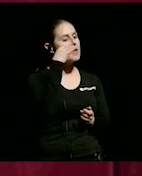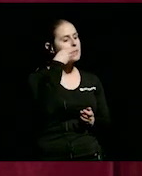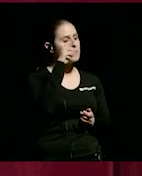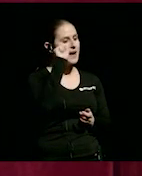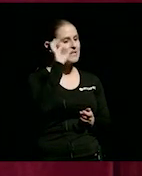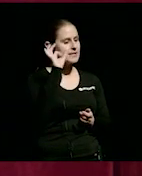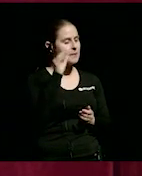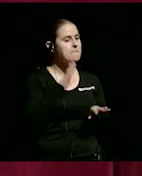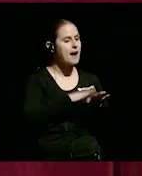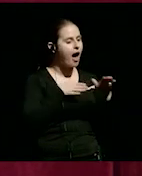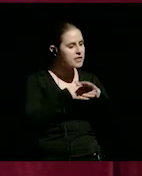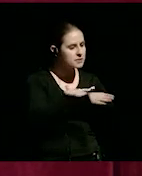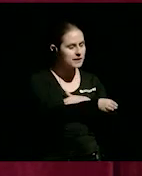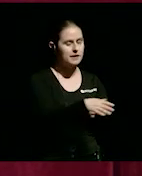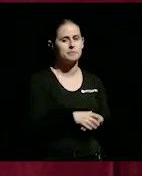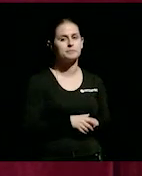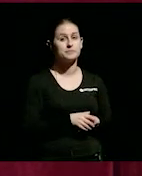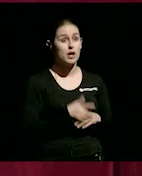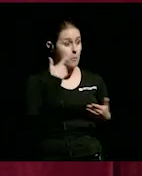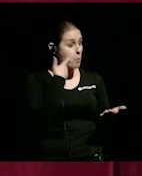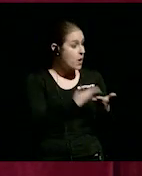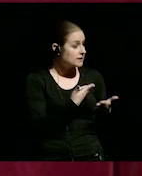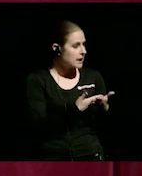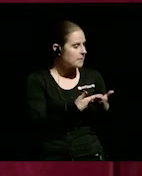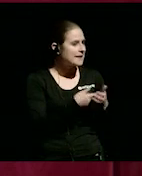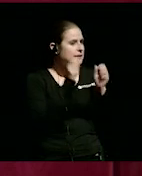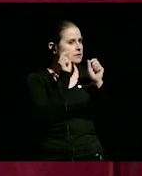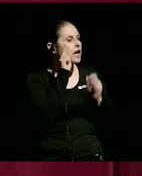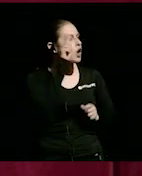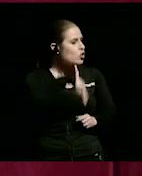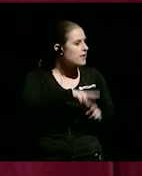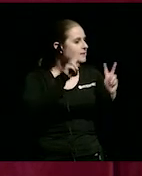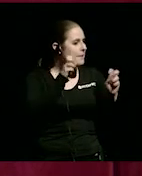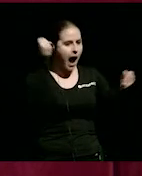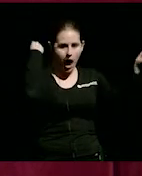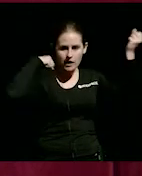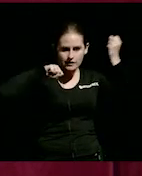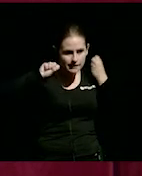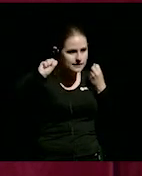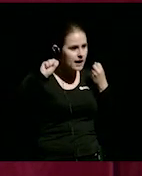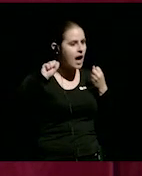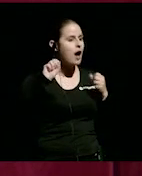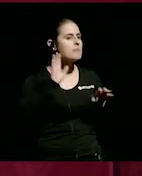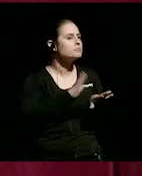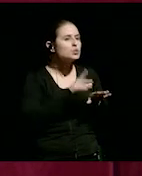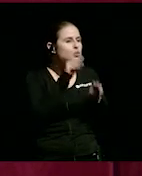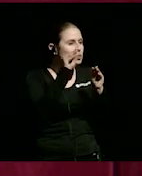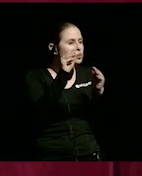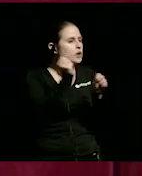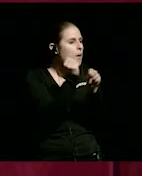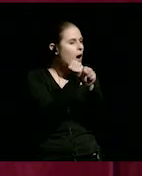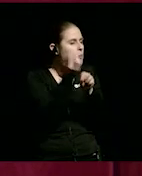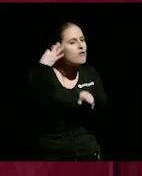es muestra de que se reconoce que el trabajo de los intérpretes, de los asistentes personales, es